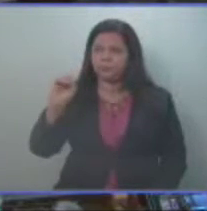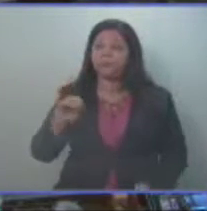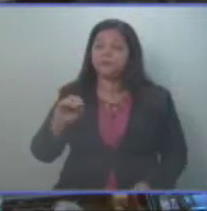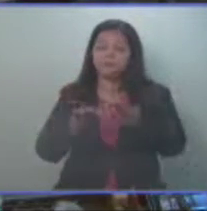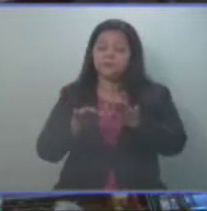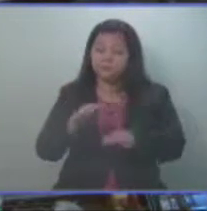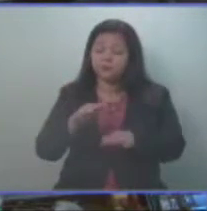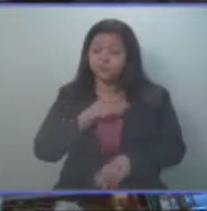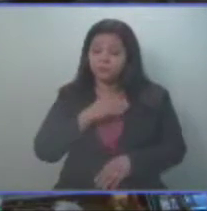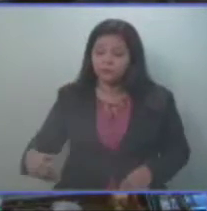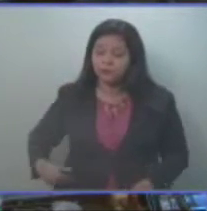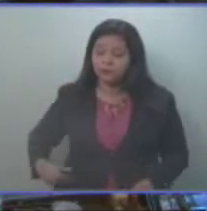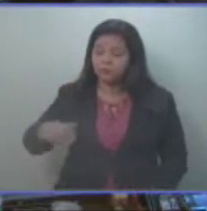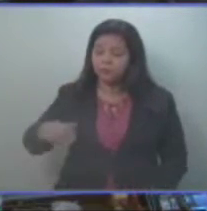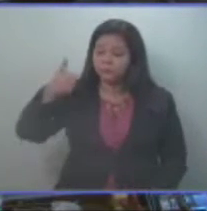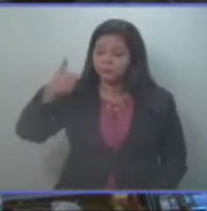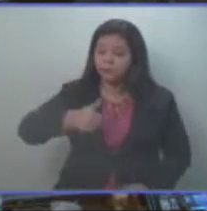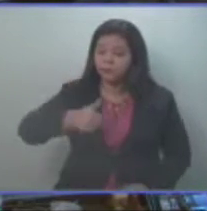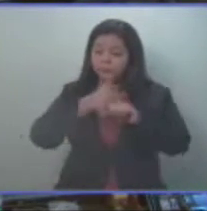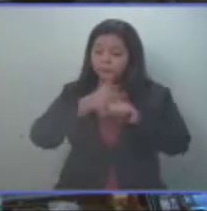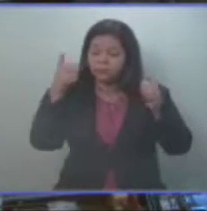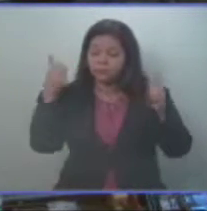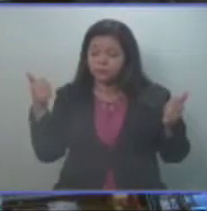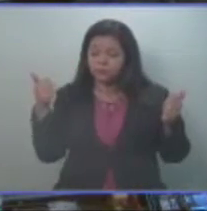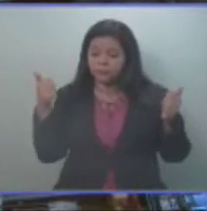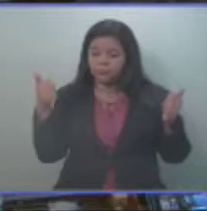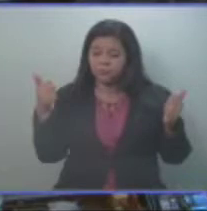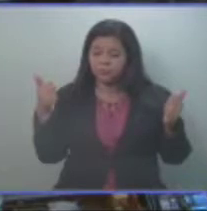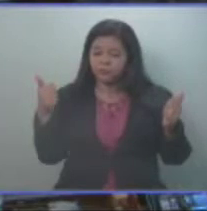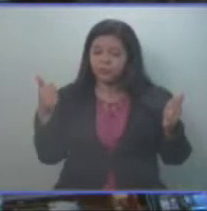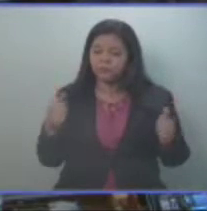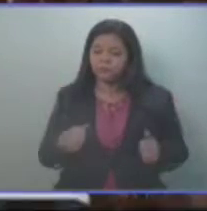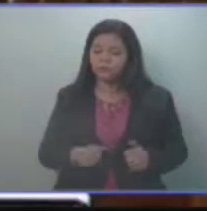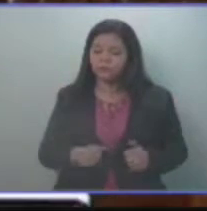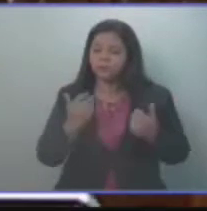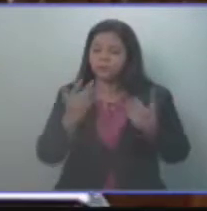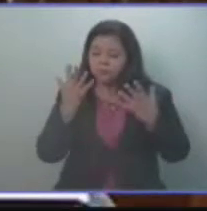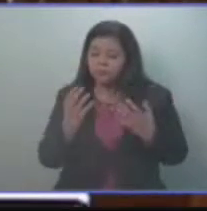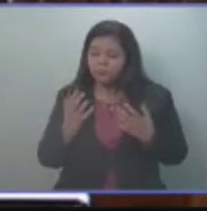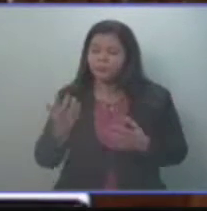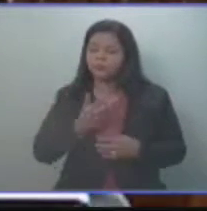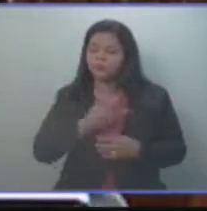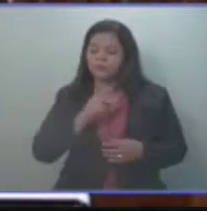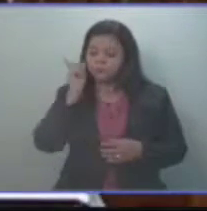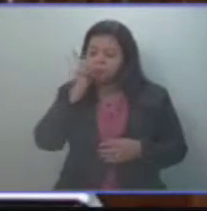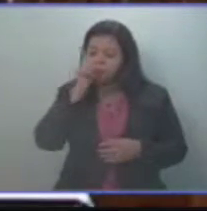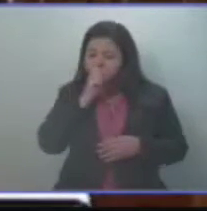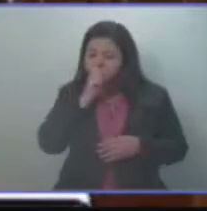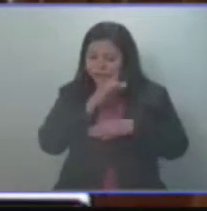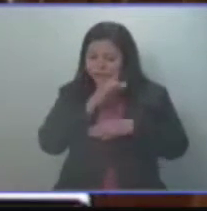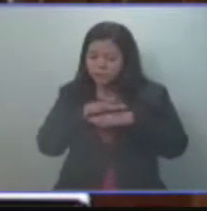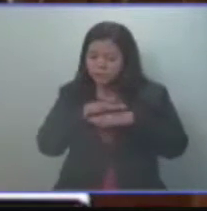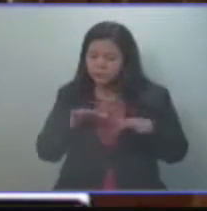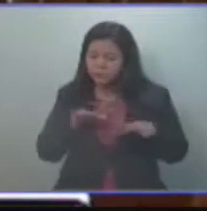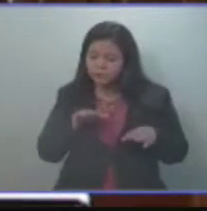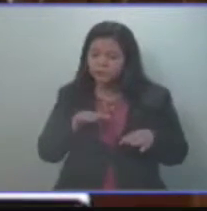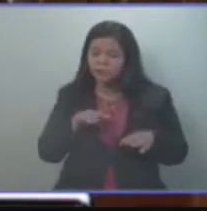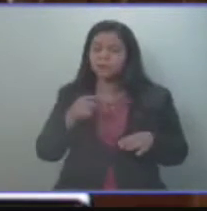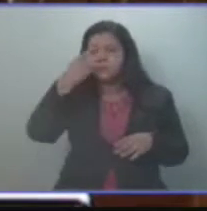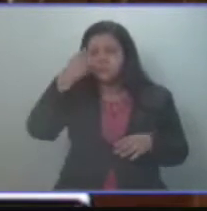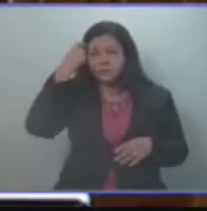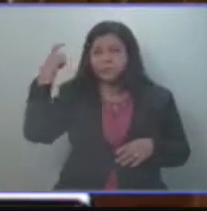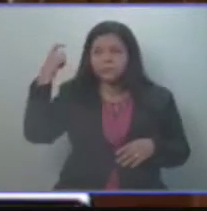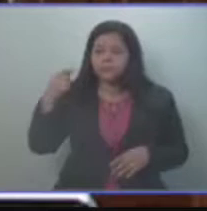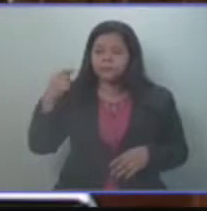Gracias, presidente. Buenos días, colegas diputados, diputadas, pueblo salvadoreño. Es para incorporar un minuto de silencio en la memoria de